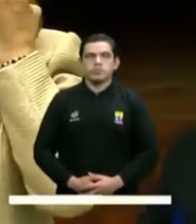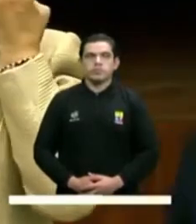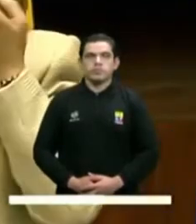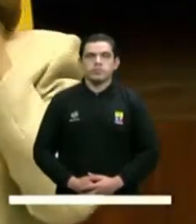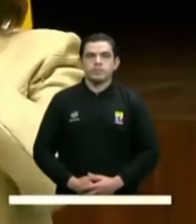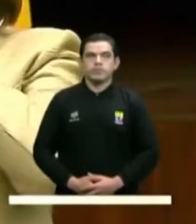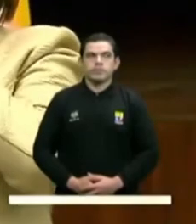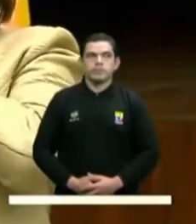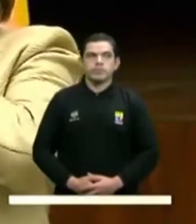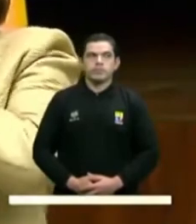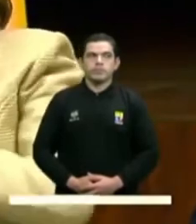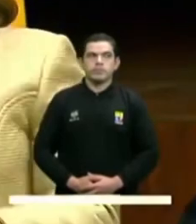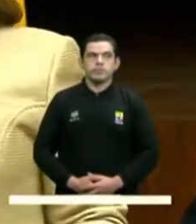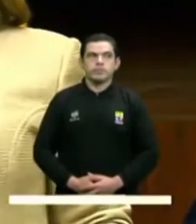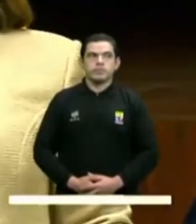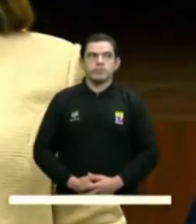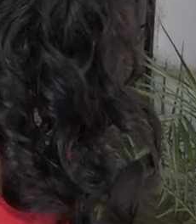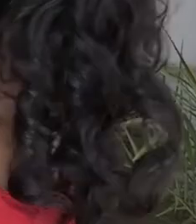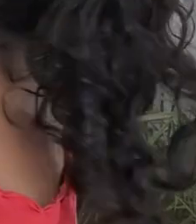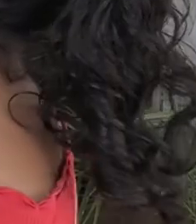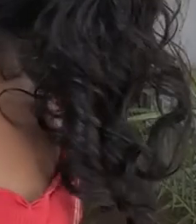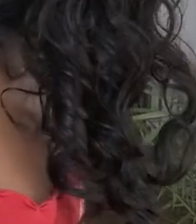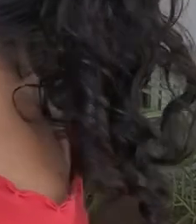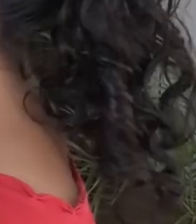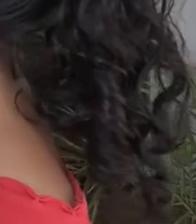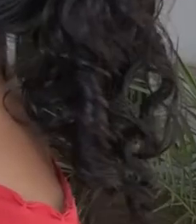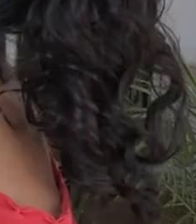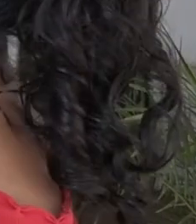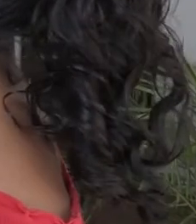asumió como presidente del Ecuador. Noticias 12, Darlene Téllez.